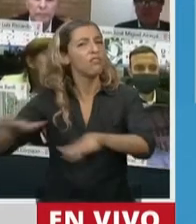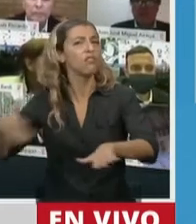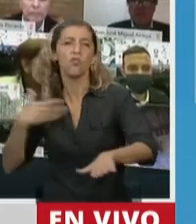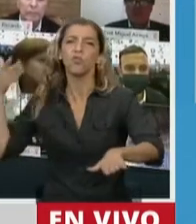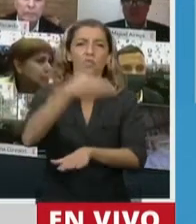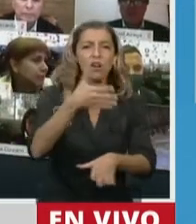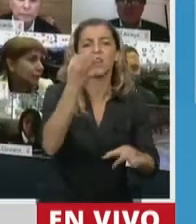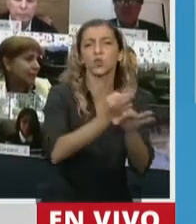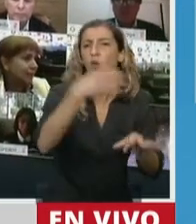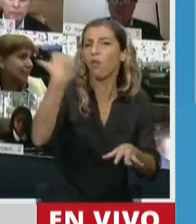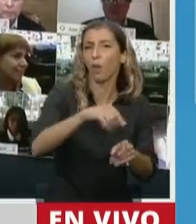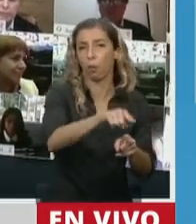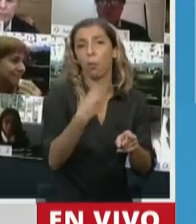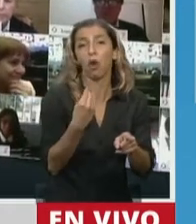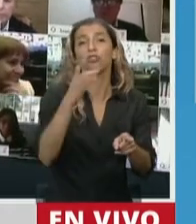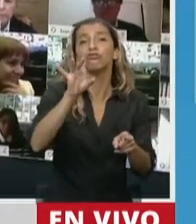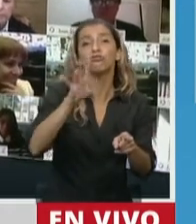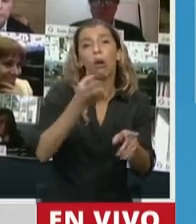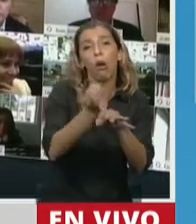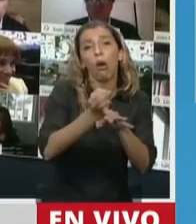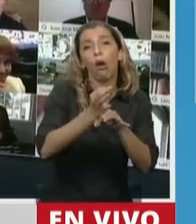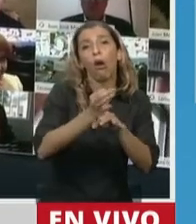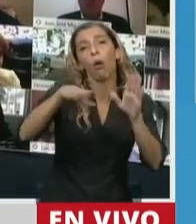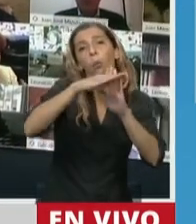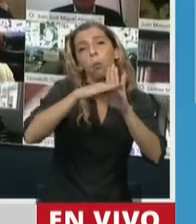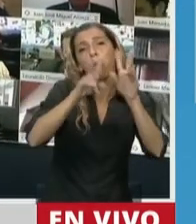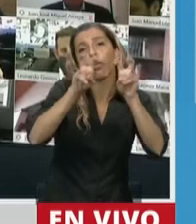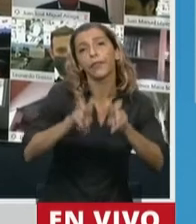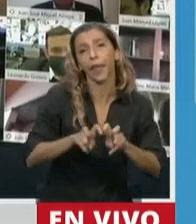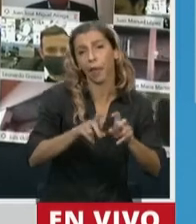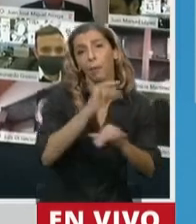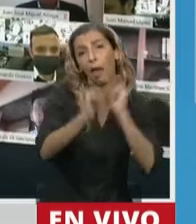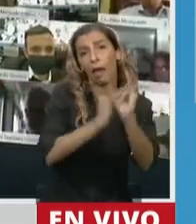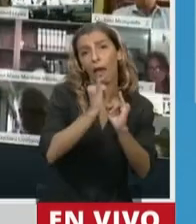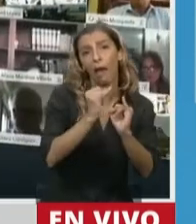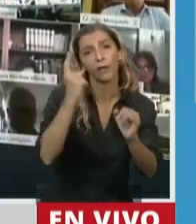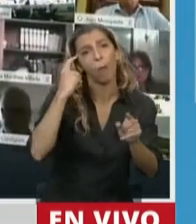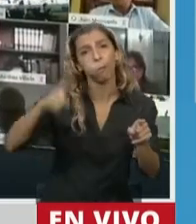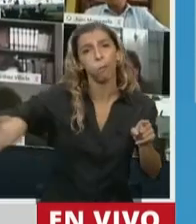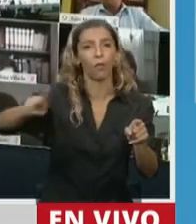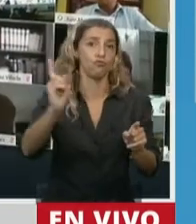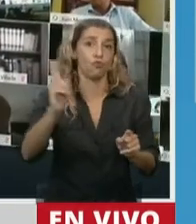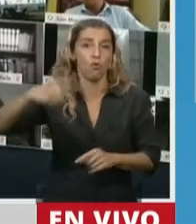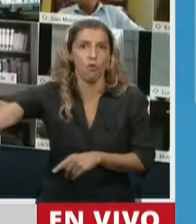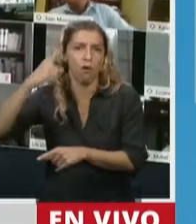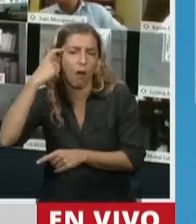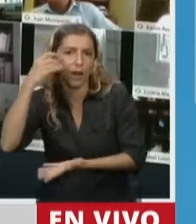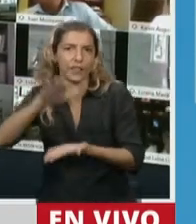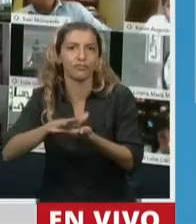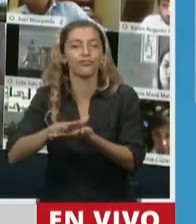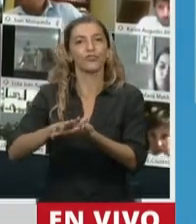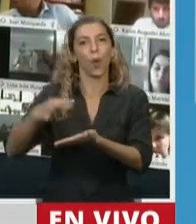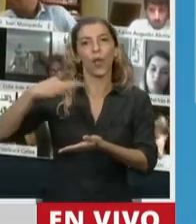chicos en la escuela aprenden a jugar, aprenden a estar con el otro, se educa en ciudadanía, se aprenden normas